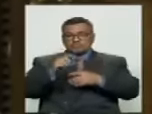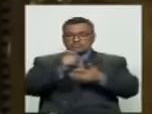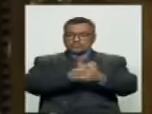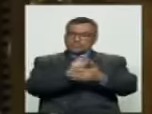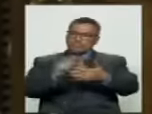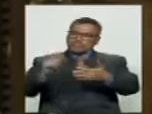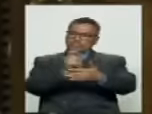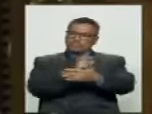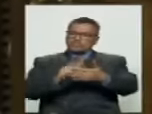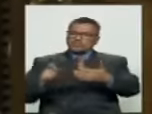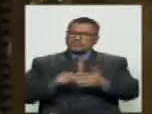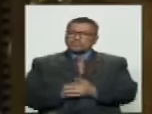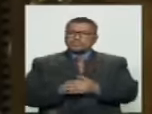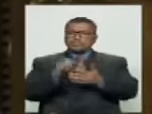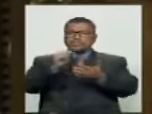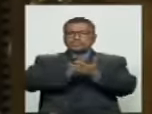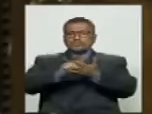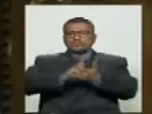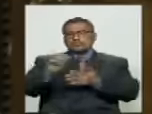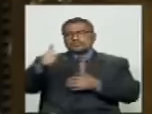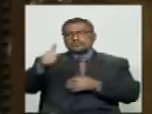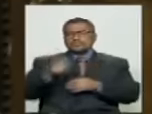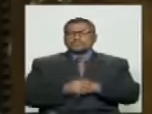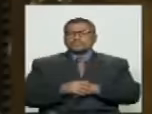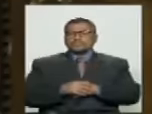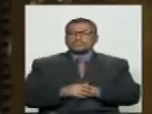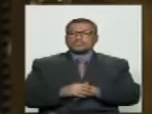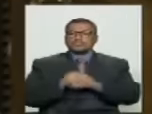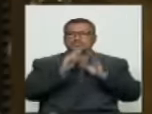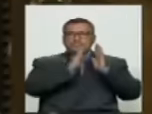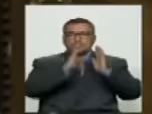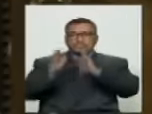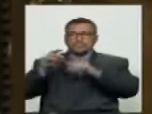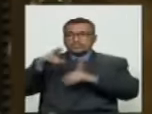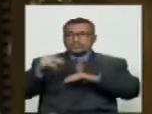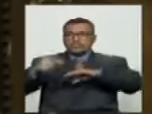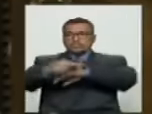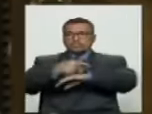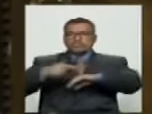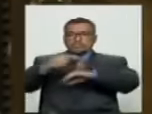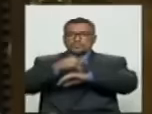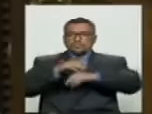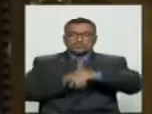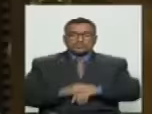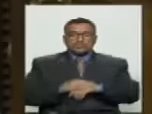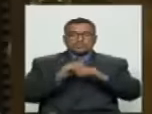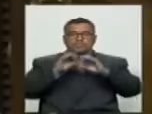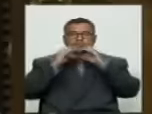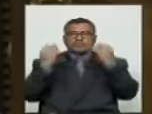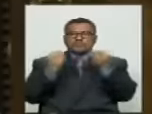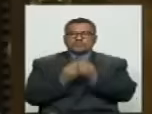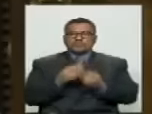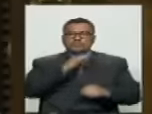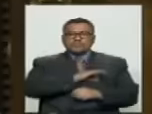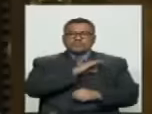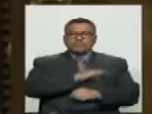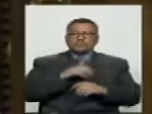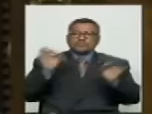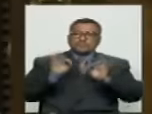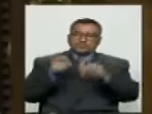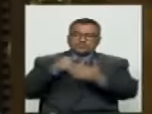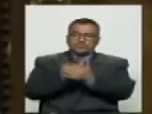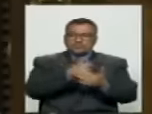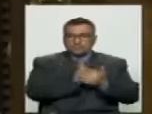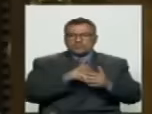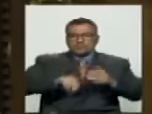redactado en los siguientes términos. Artículo 10. Las organizaciones no gubernamentales y las organizaciones sociales sin fines de